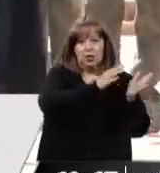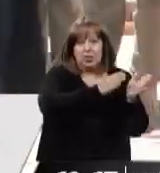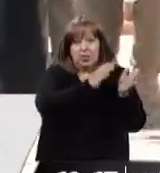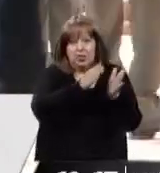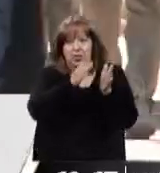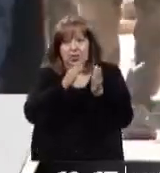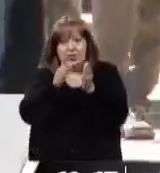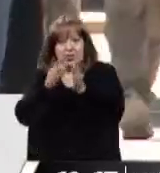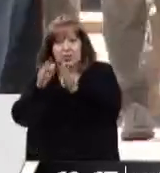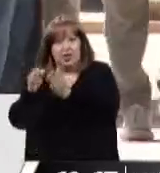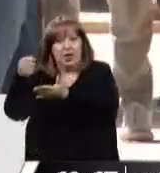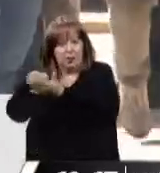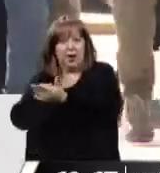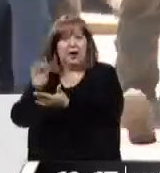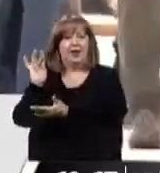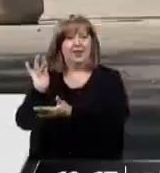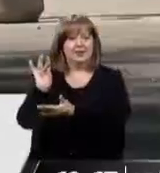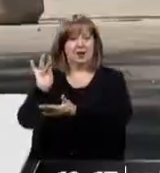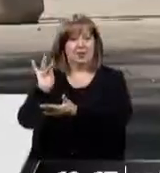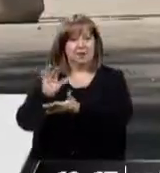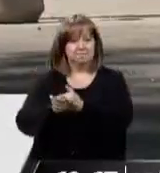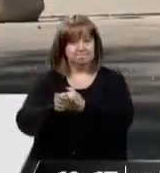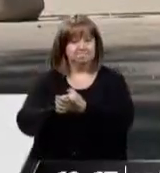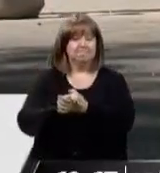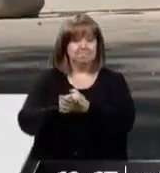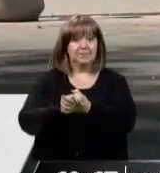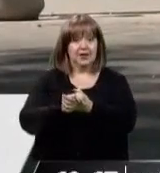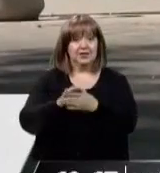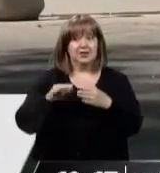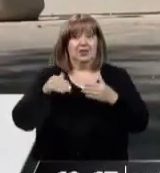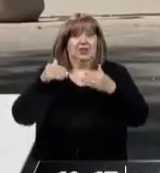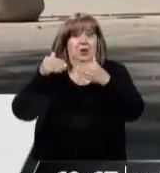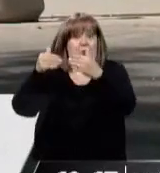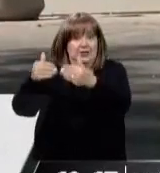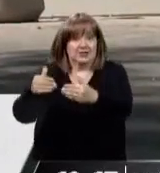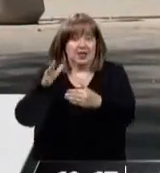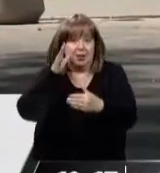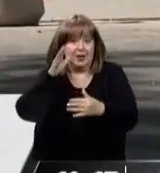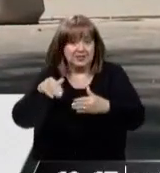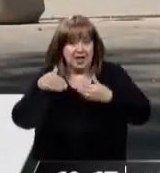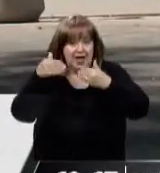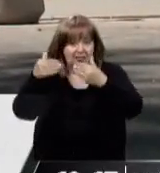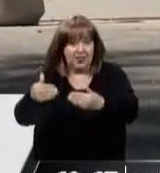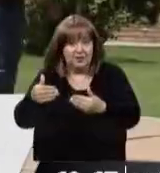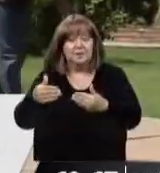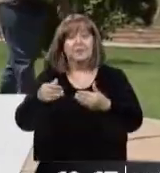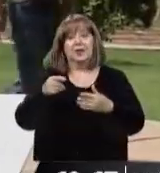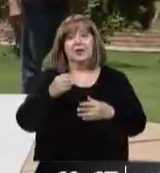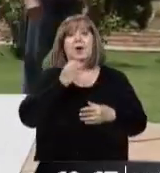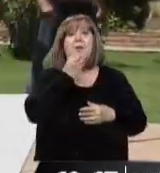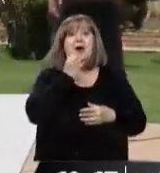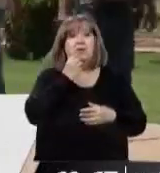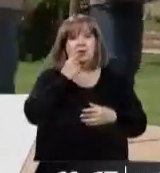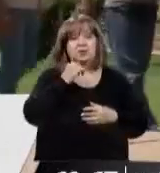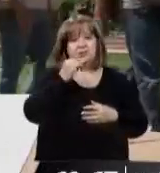tanto, todos los incrementos posteriores que trataron de honrar esa inflación, más los adicionales que se convinieron